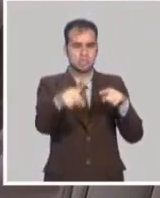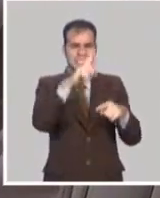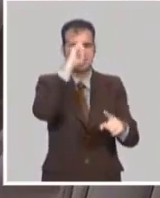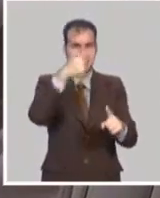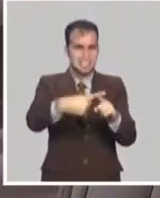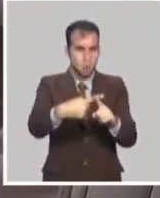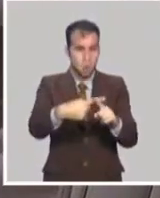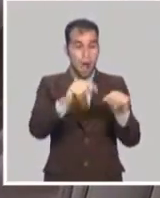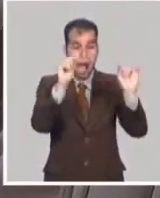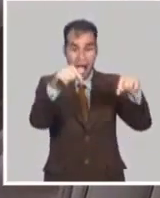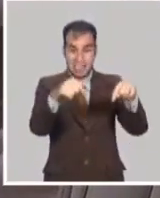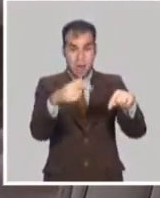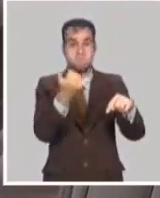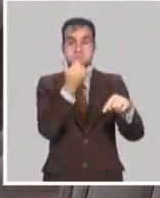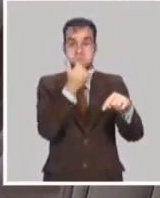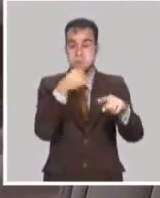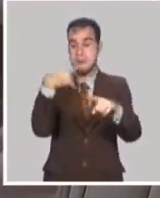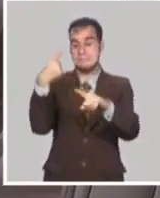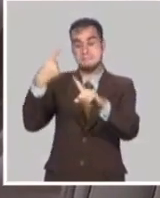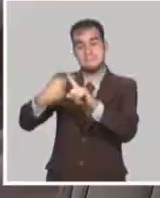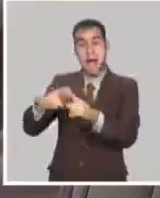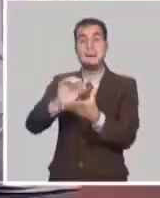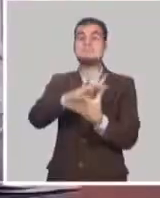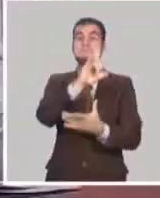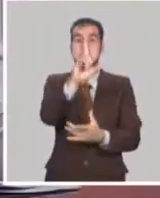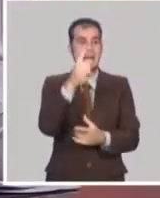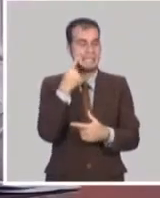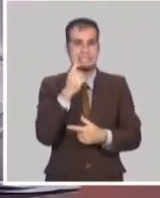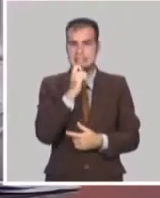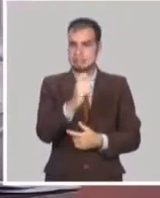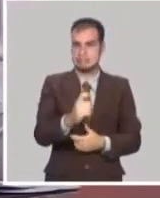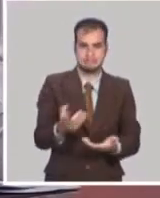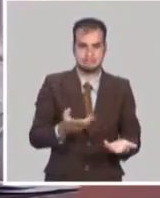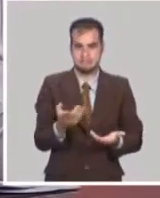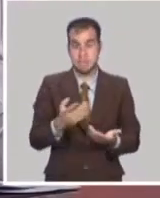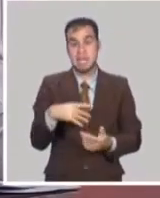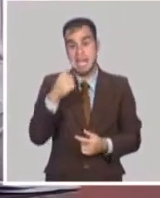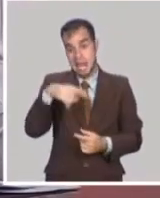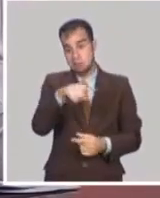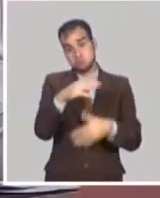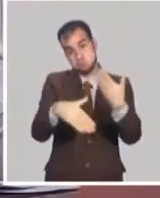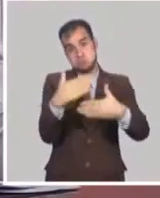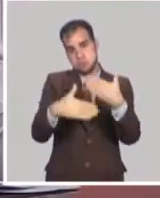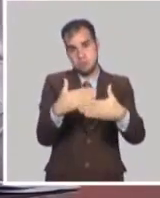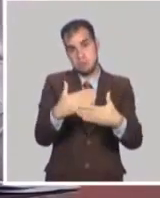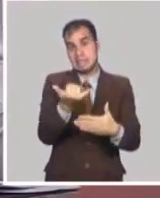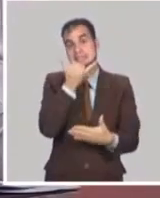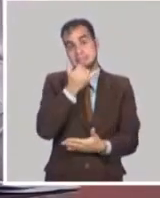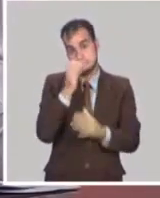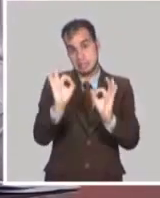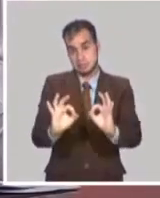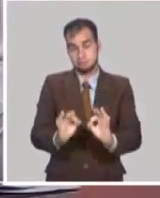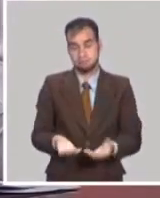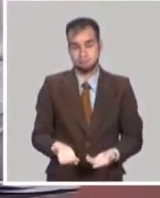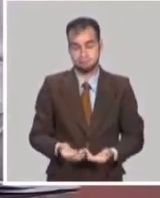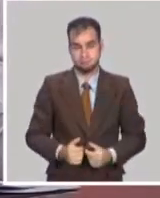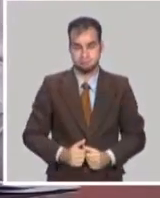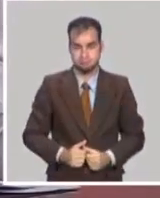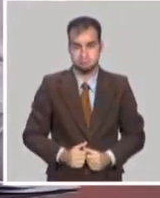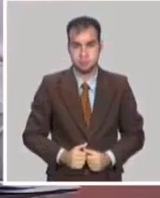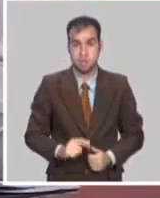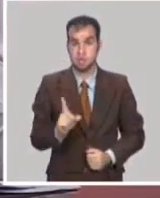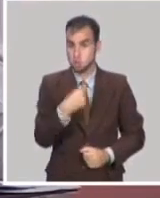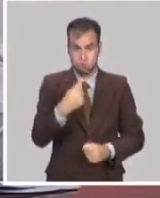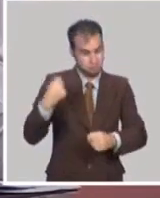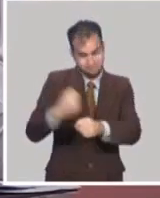la generación de las patanas en mariel es la situación concreta que tenemos y realmente bueno se está trabajando